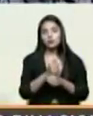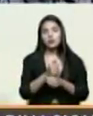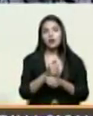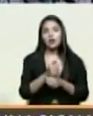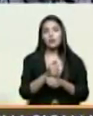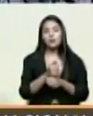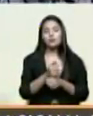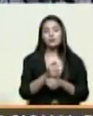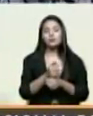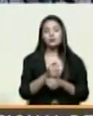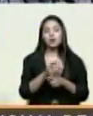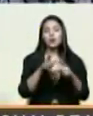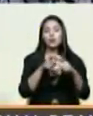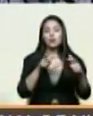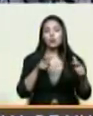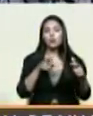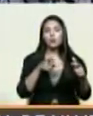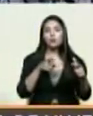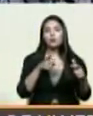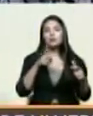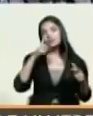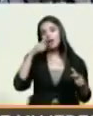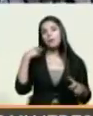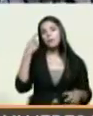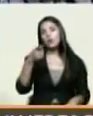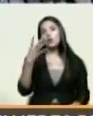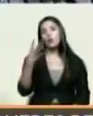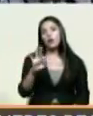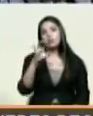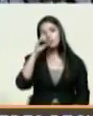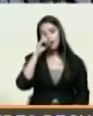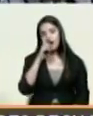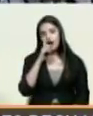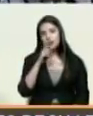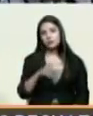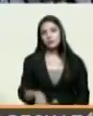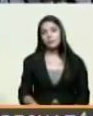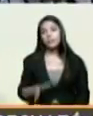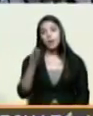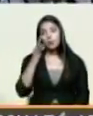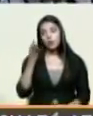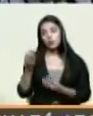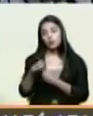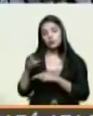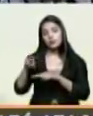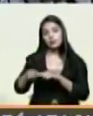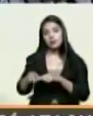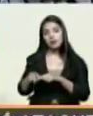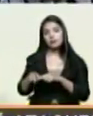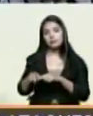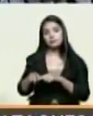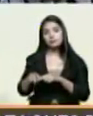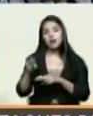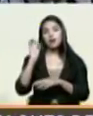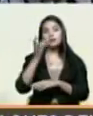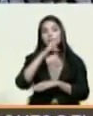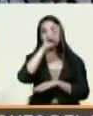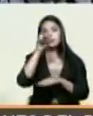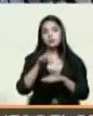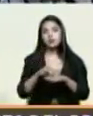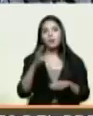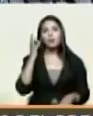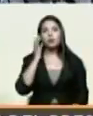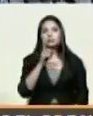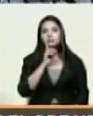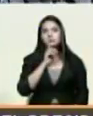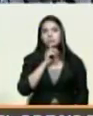Noé 40 años después. Yo la tenía sentada al lado mío en la Asamblea Nacional y ella no